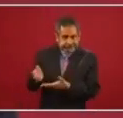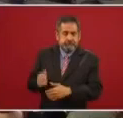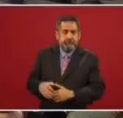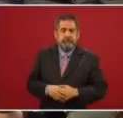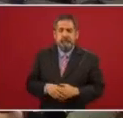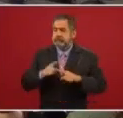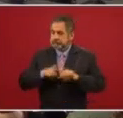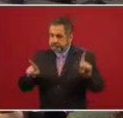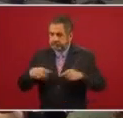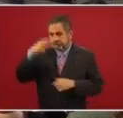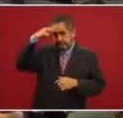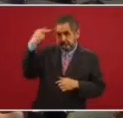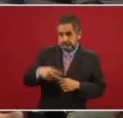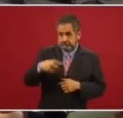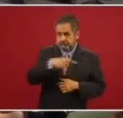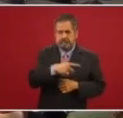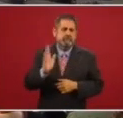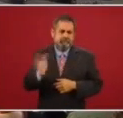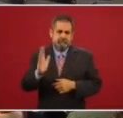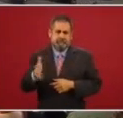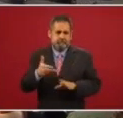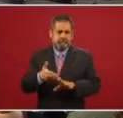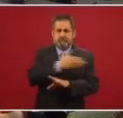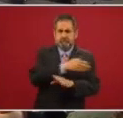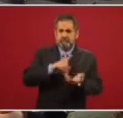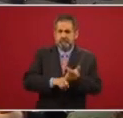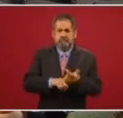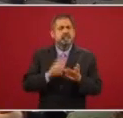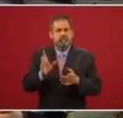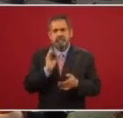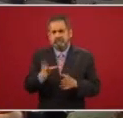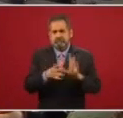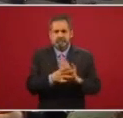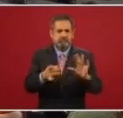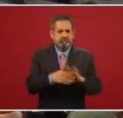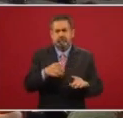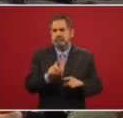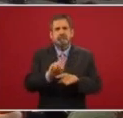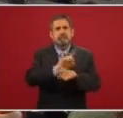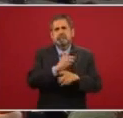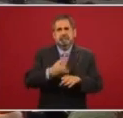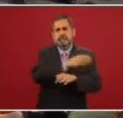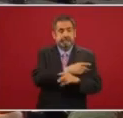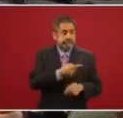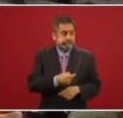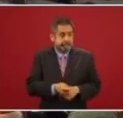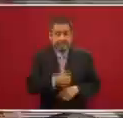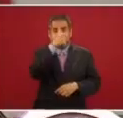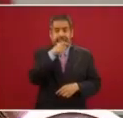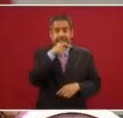en el caso de méxico esto se viene haciendo como como acaba de decir el señor subsecretario desde el mismo inicio